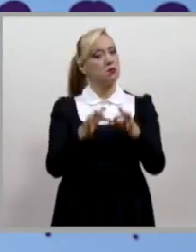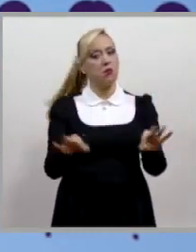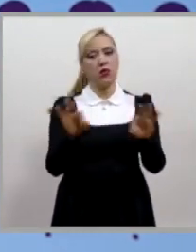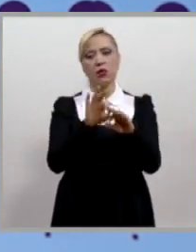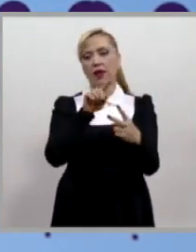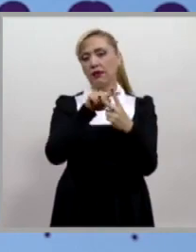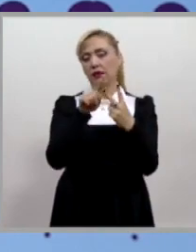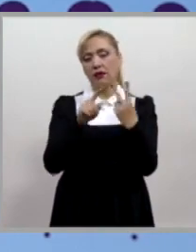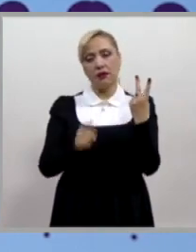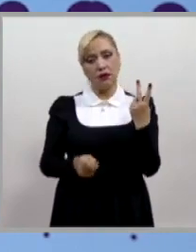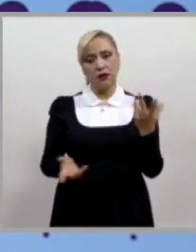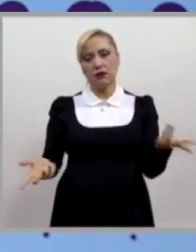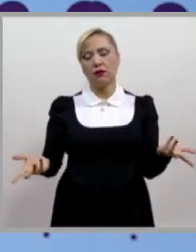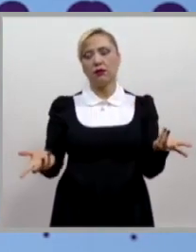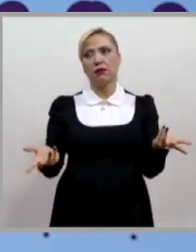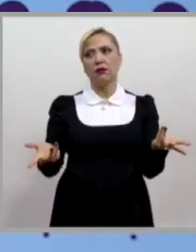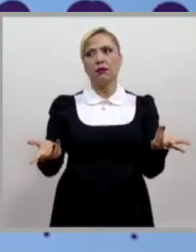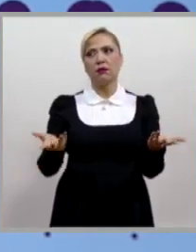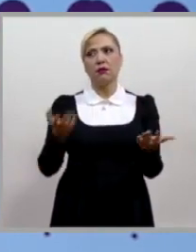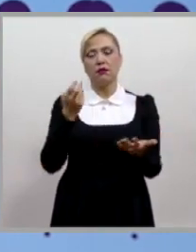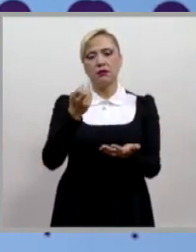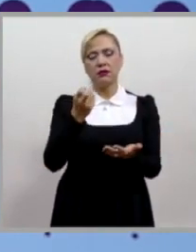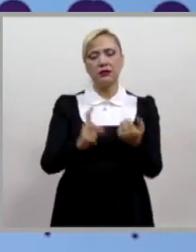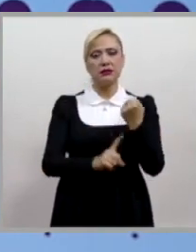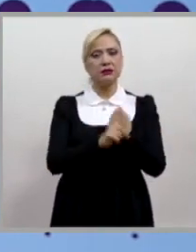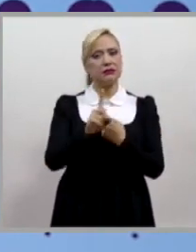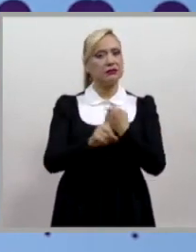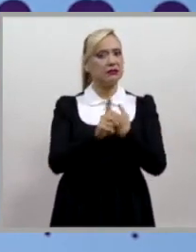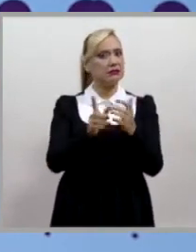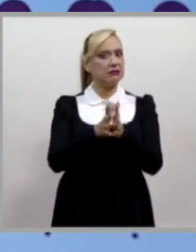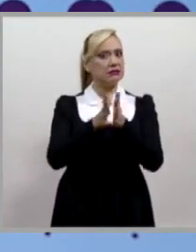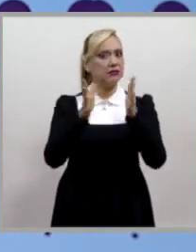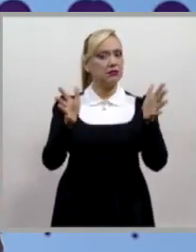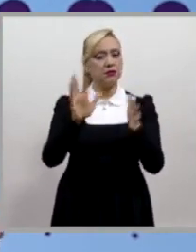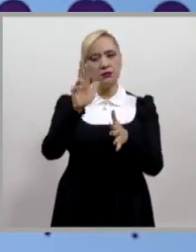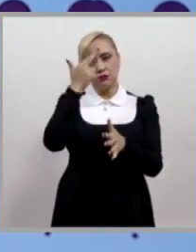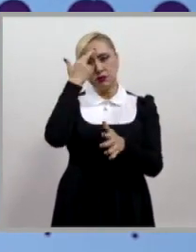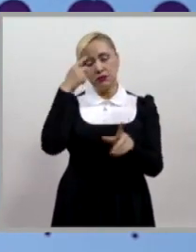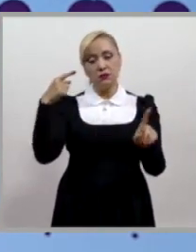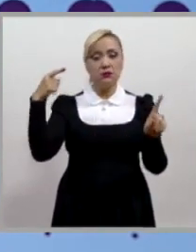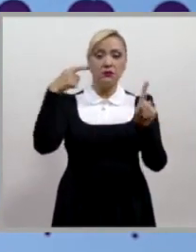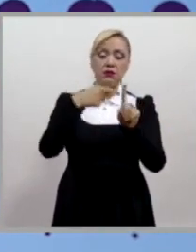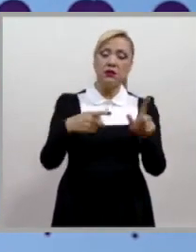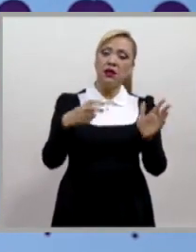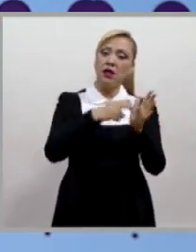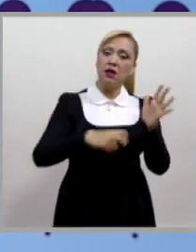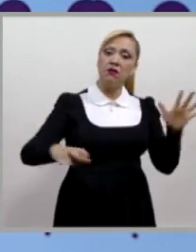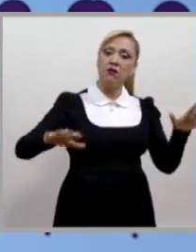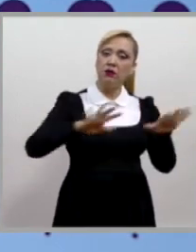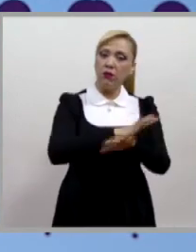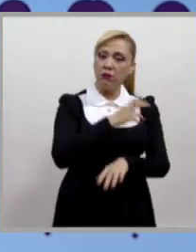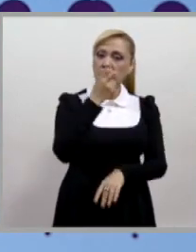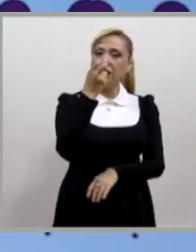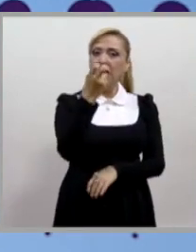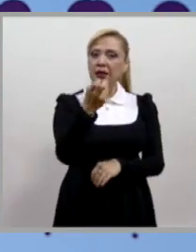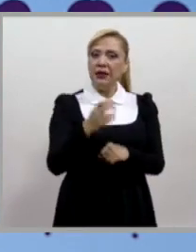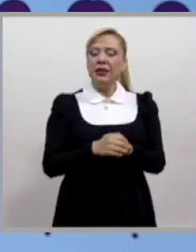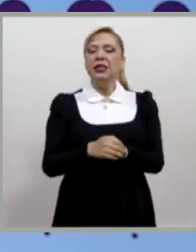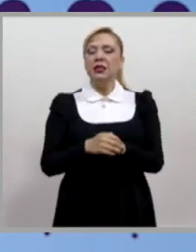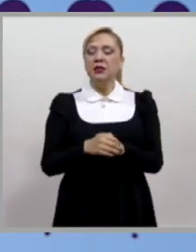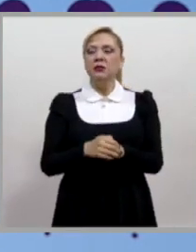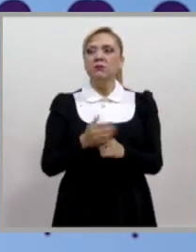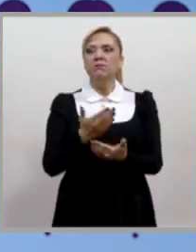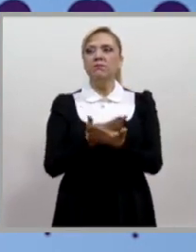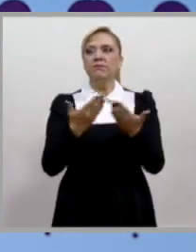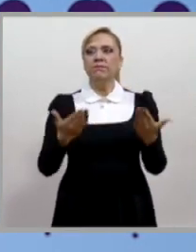fundamental. Creo que uno de los retos en ese sentido, porque además ese fue parte de los propósitos de la reforma, bueno, al mismo tiempo constituye uno de los